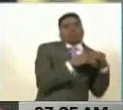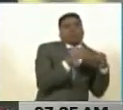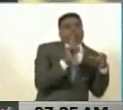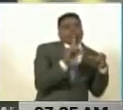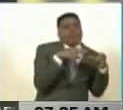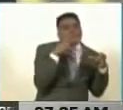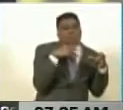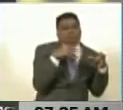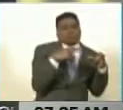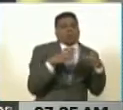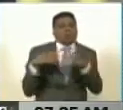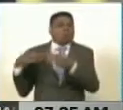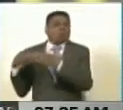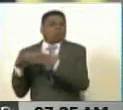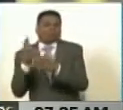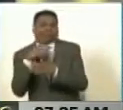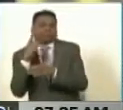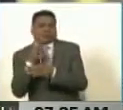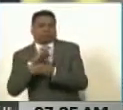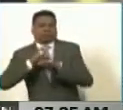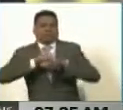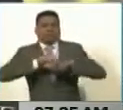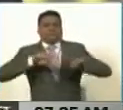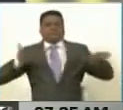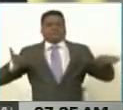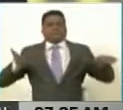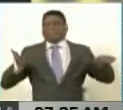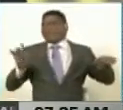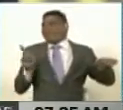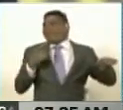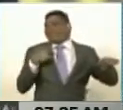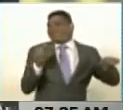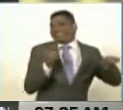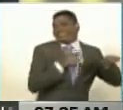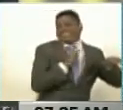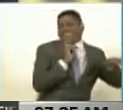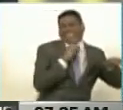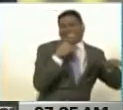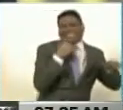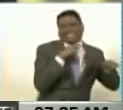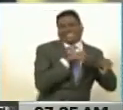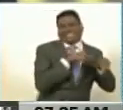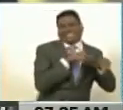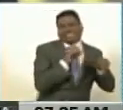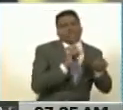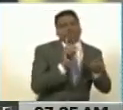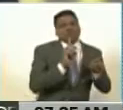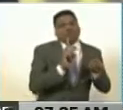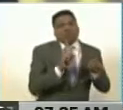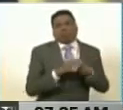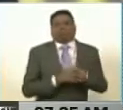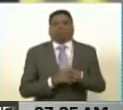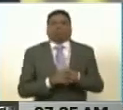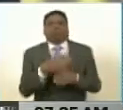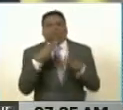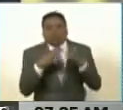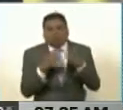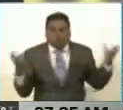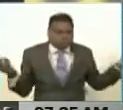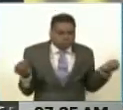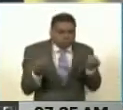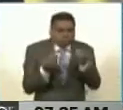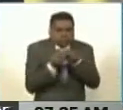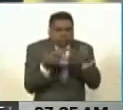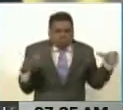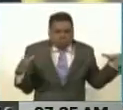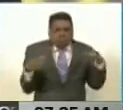al representante de la iglesia que dijo toda esta serie de expresiones tan, yo diría, tan militantes,